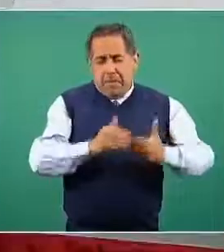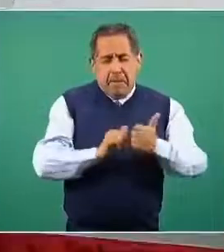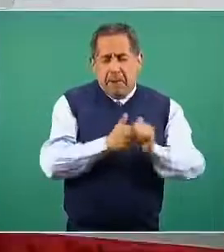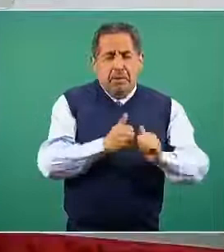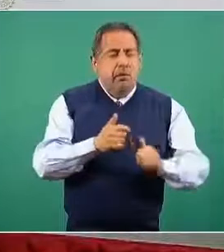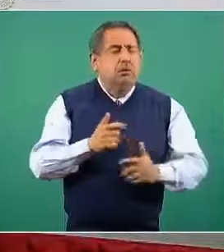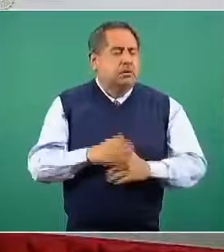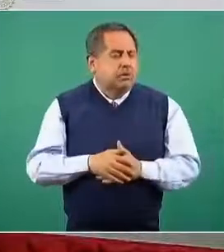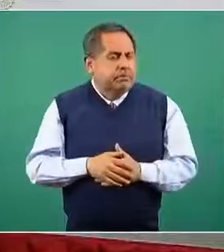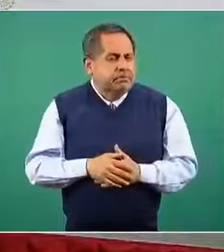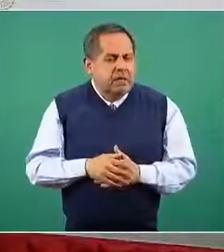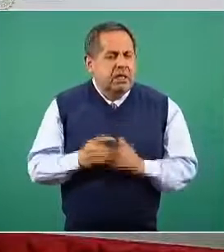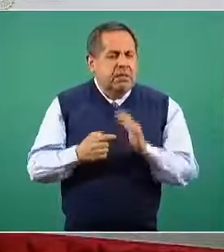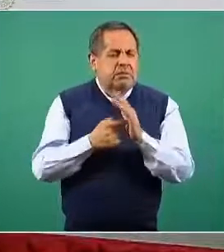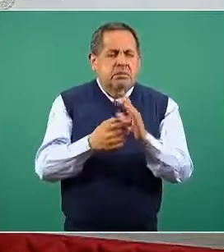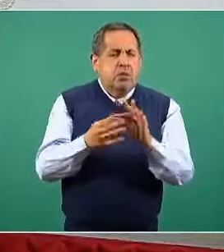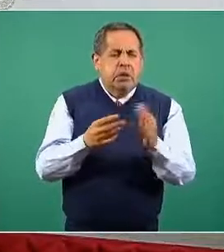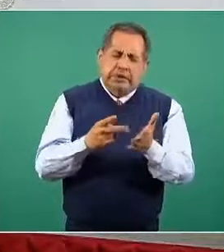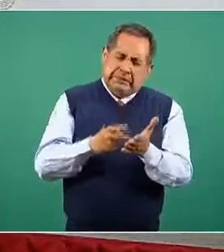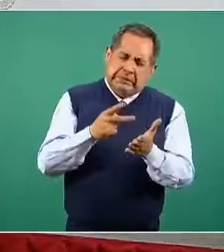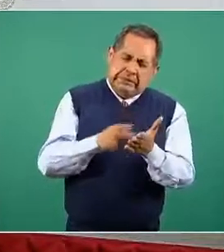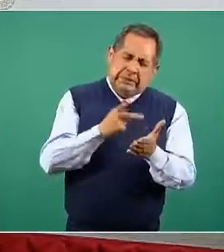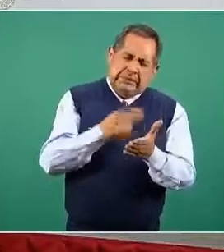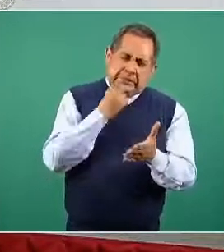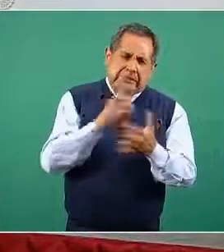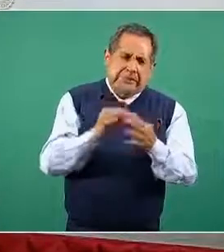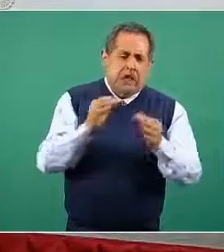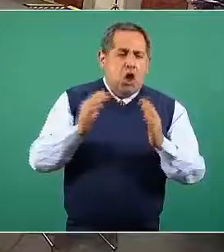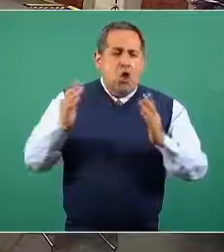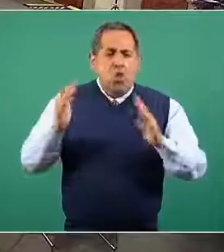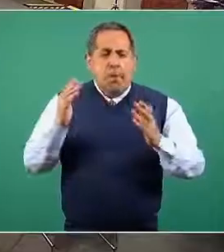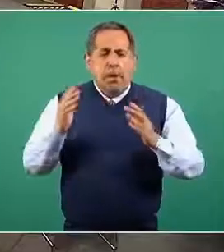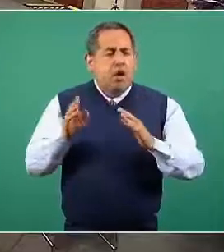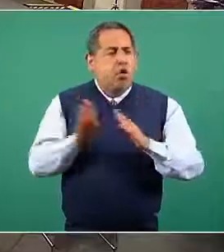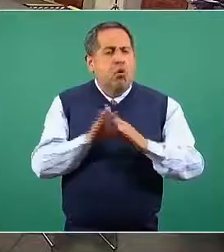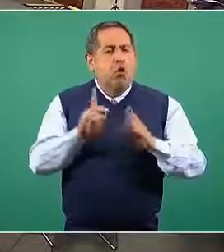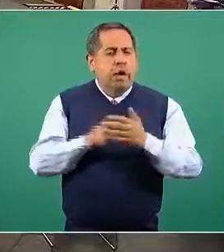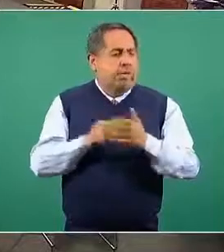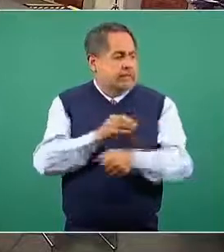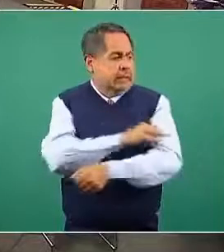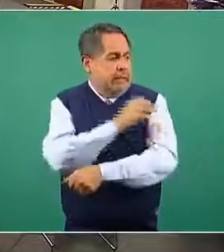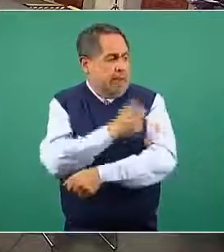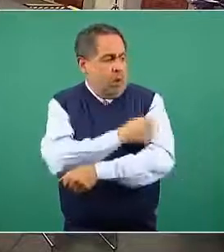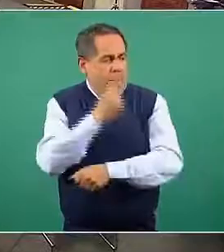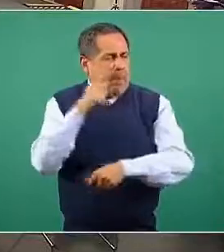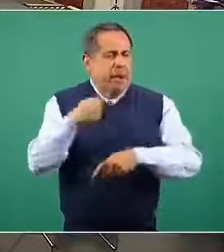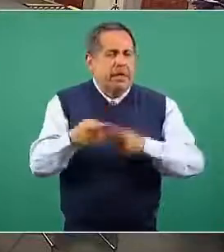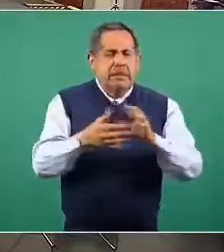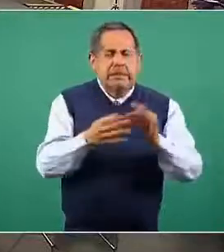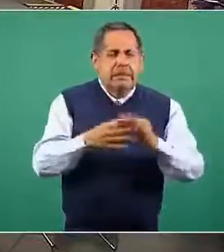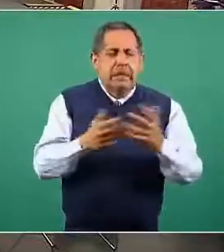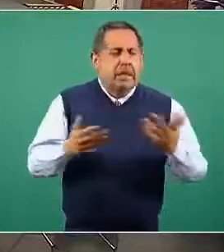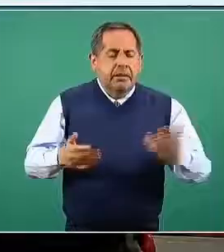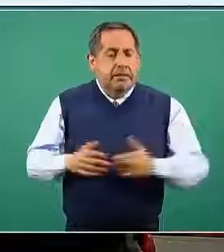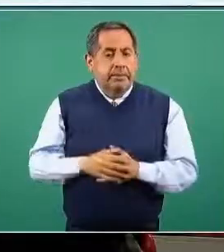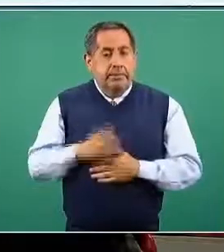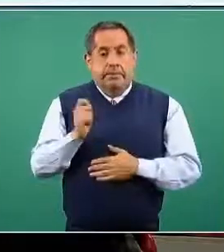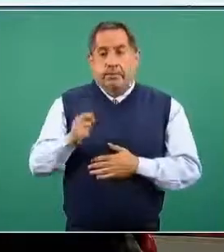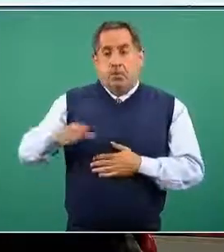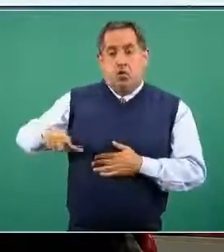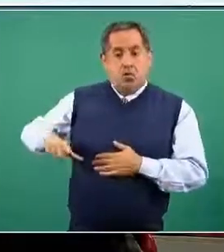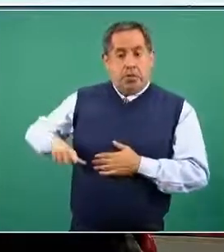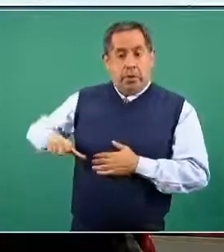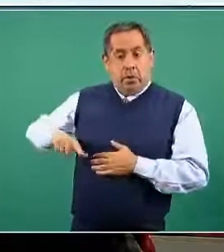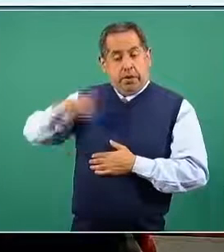destaco todo esto y por qué insisto en comparar con el curso general de la vacunación? Porque el gobierno de México